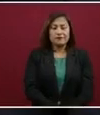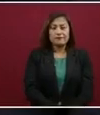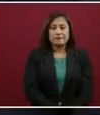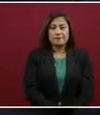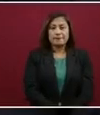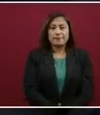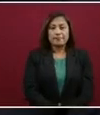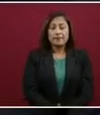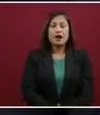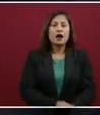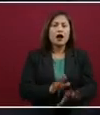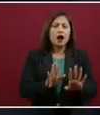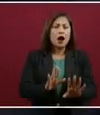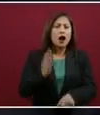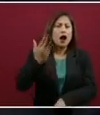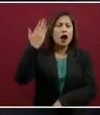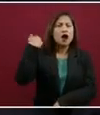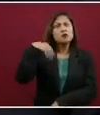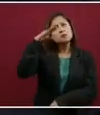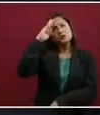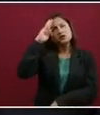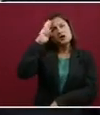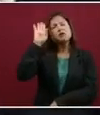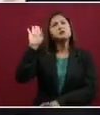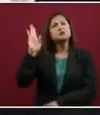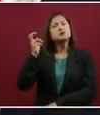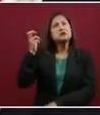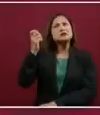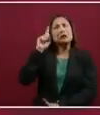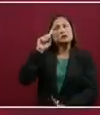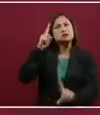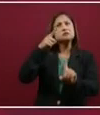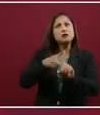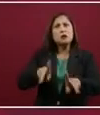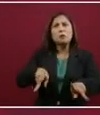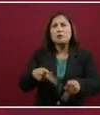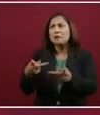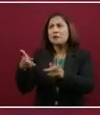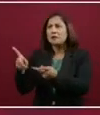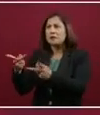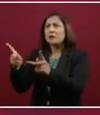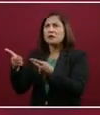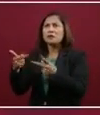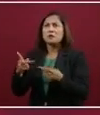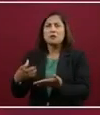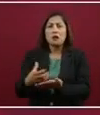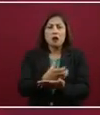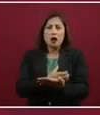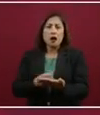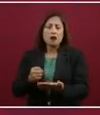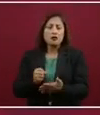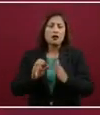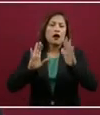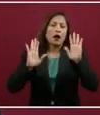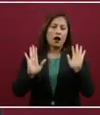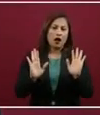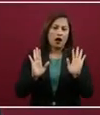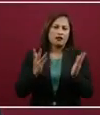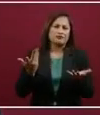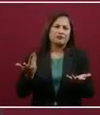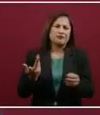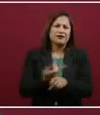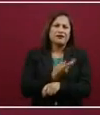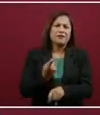funcionara esa política, no hubiésemos tenido tasas de crecimiento del 2%